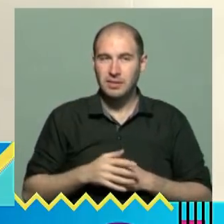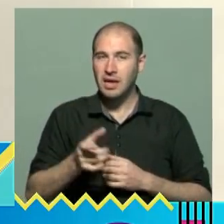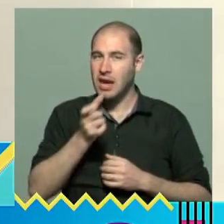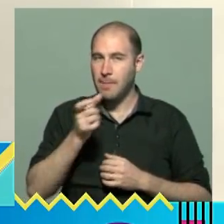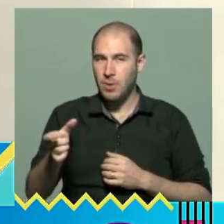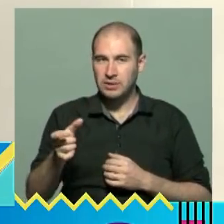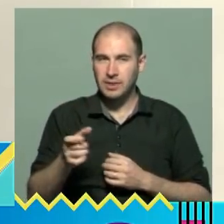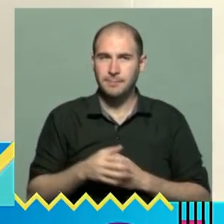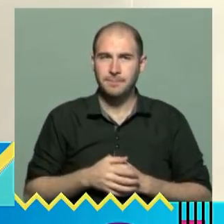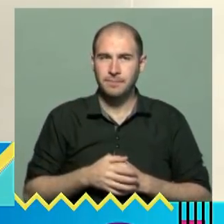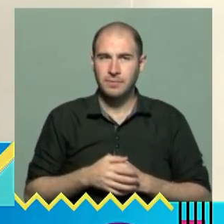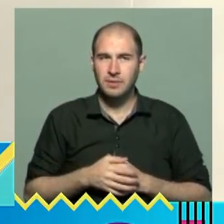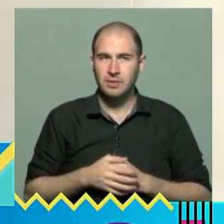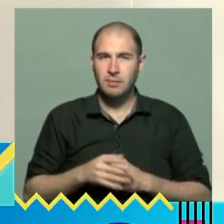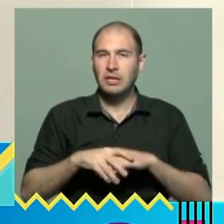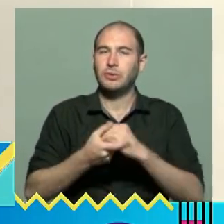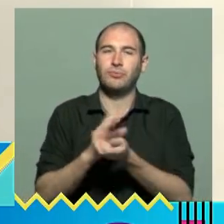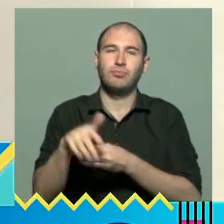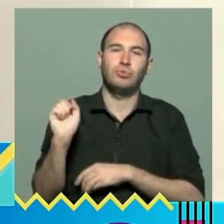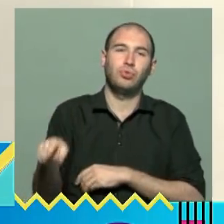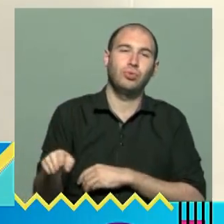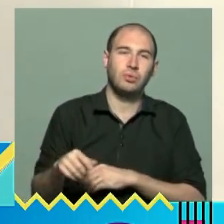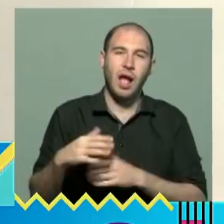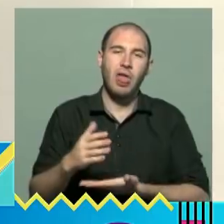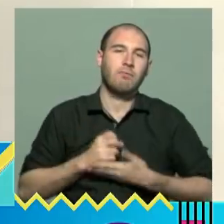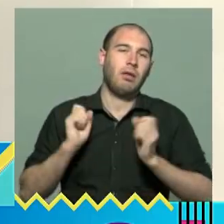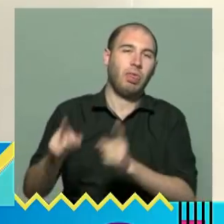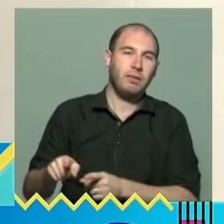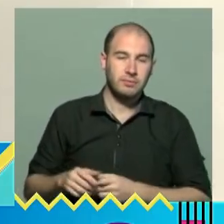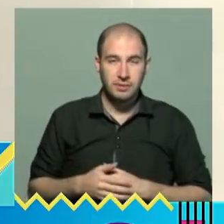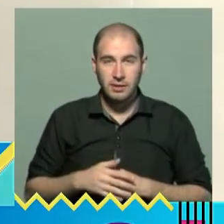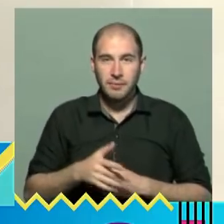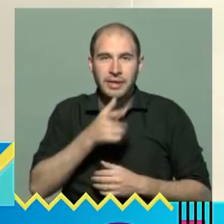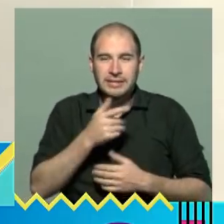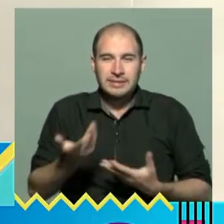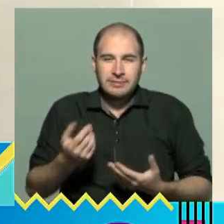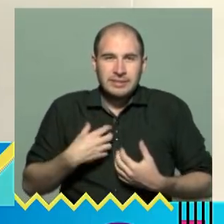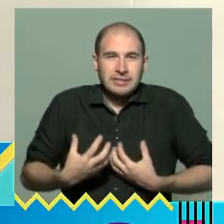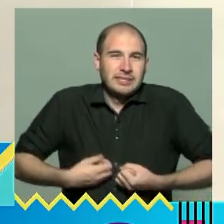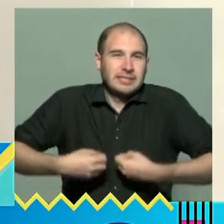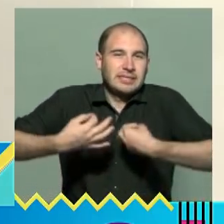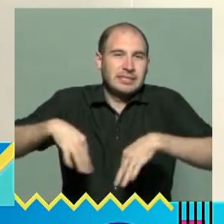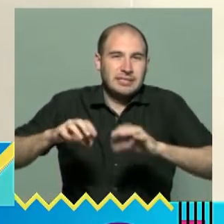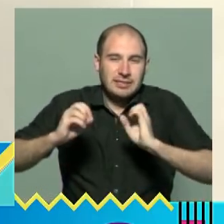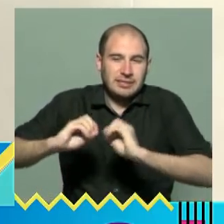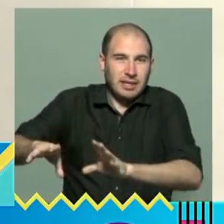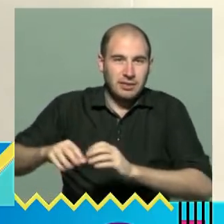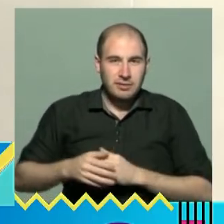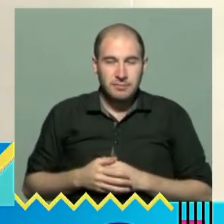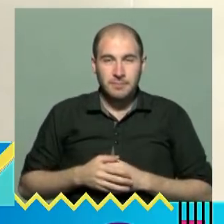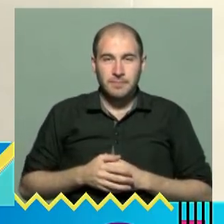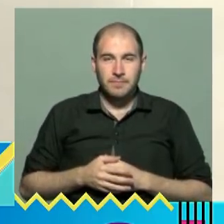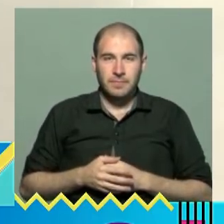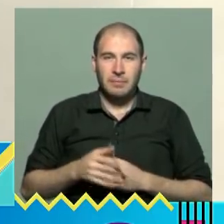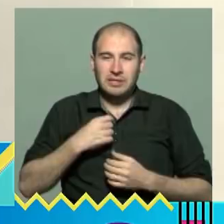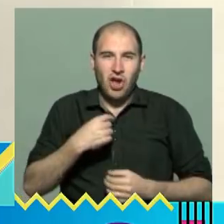respuesta como la más... Nos lavamos las manos, lo vamos a adoptar, o sea, como si uno se pudiera desprender, como si tuviera, digamos, no